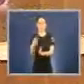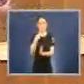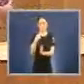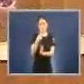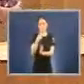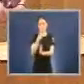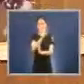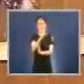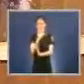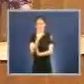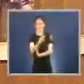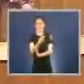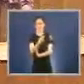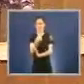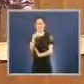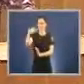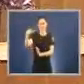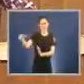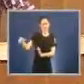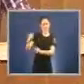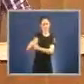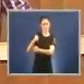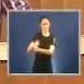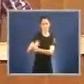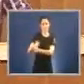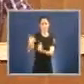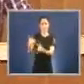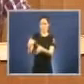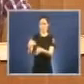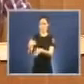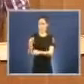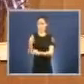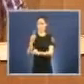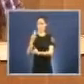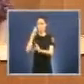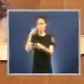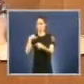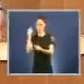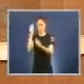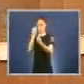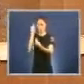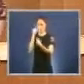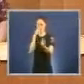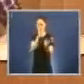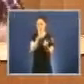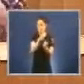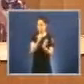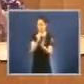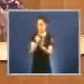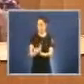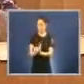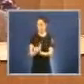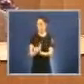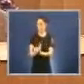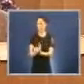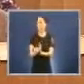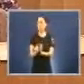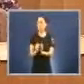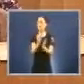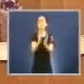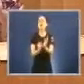carteiras, cando di isto o Partido Popular, a xente traballadora. A pregunta, como sempre que se fala de baixada de impostos, é